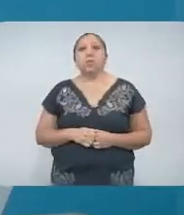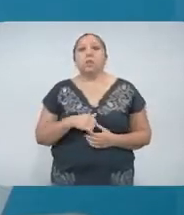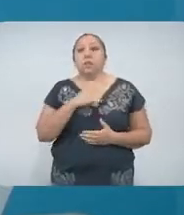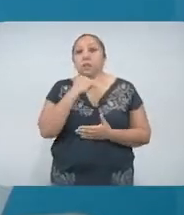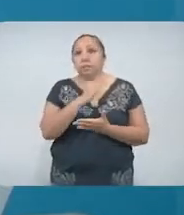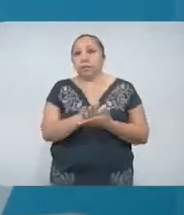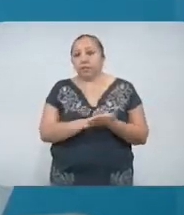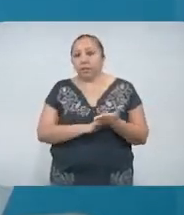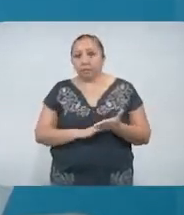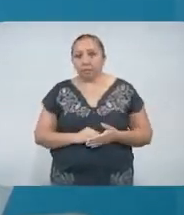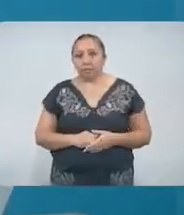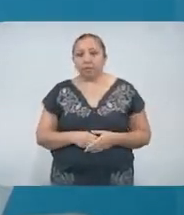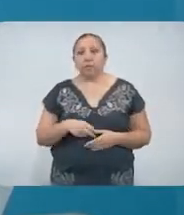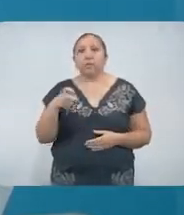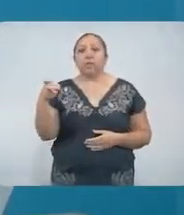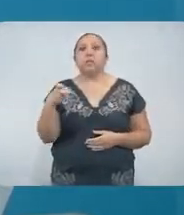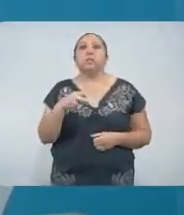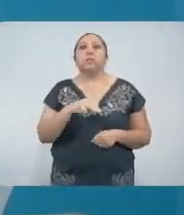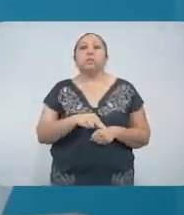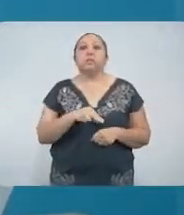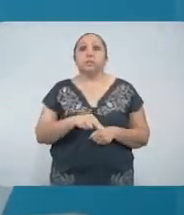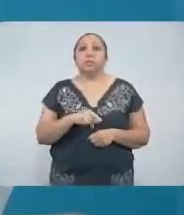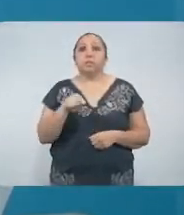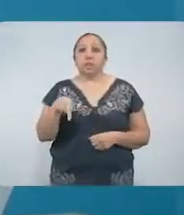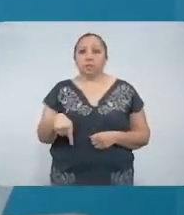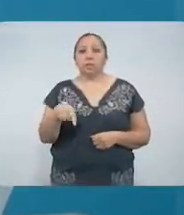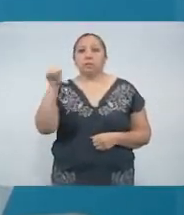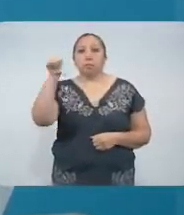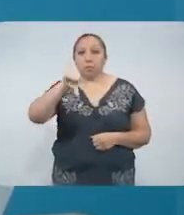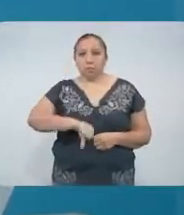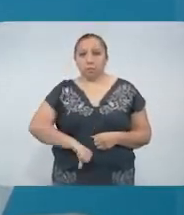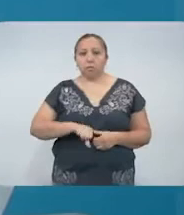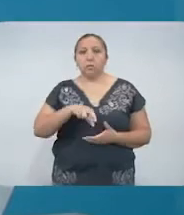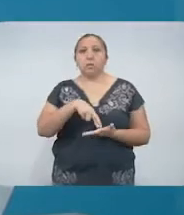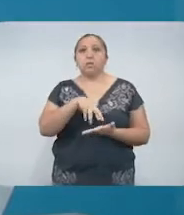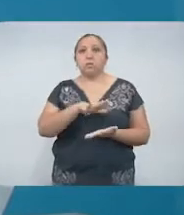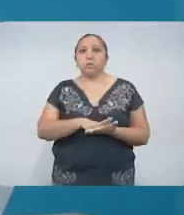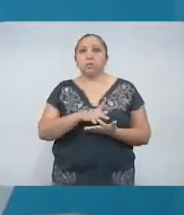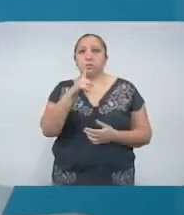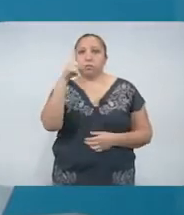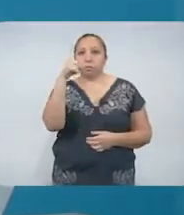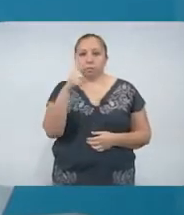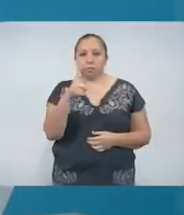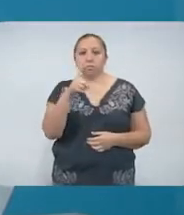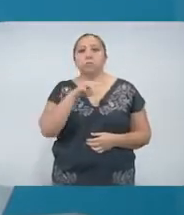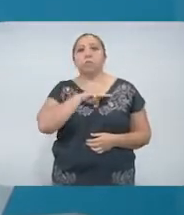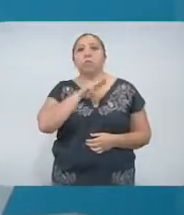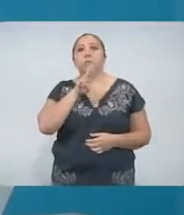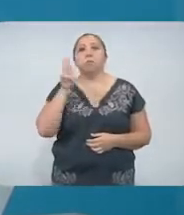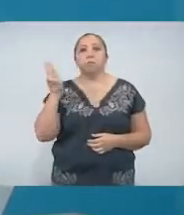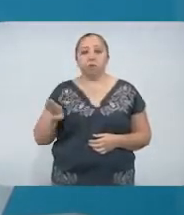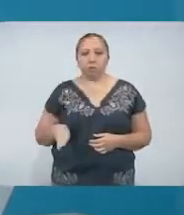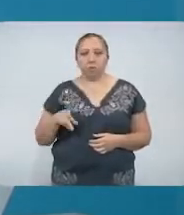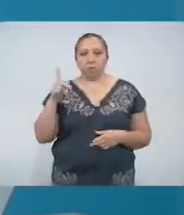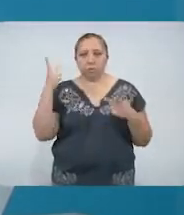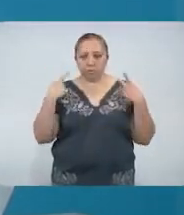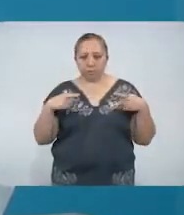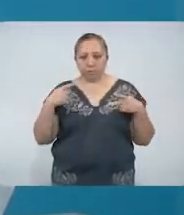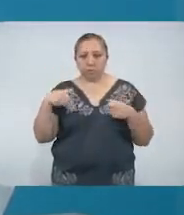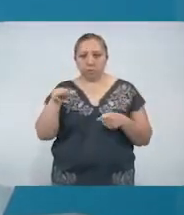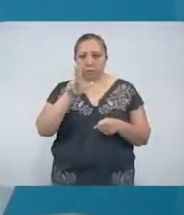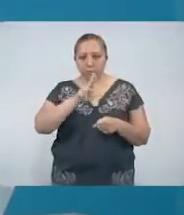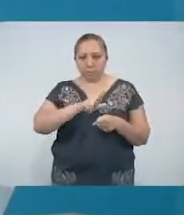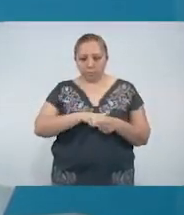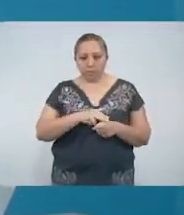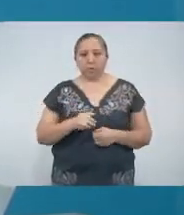Lamentablemente, en este parte médico informamos que el día de hoy se registró el primer fallecimiento de un paciente que estaba